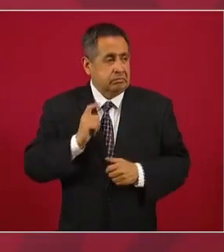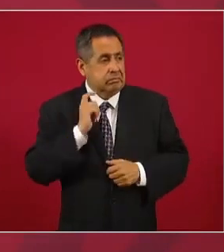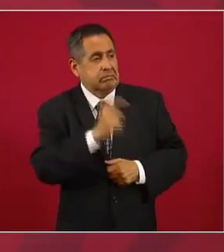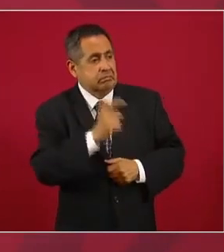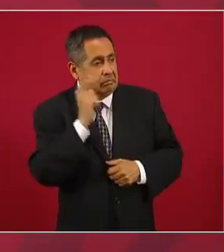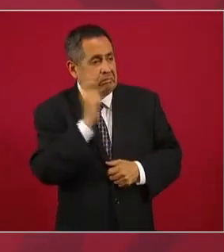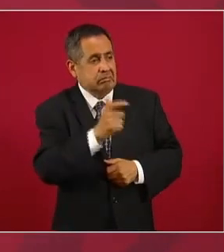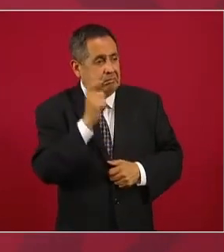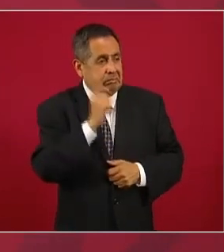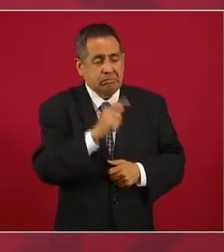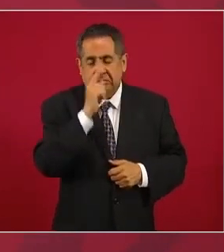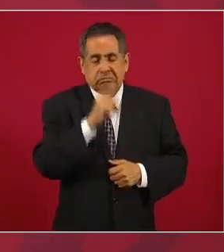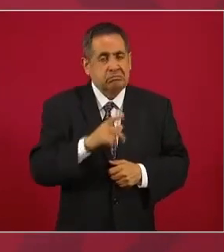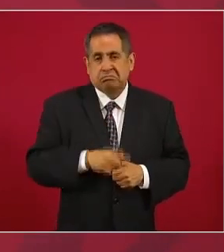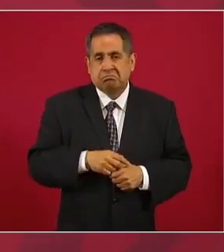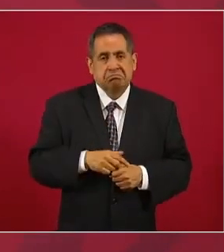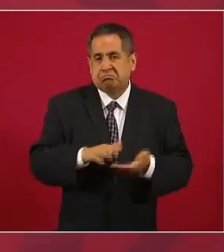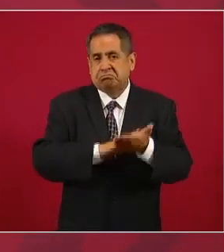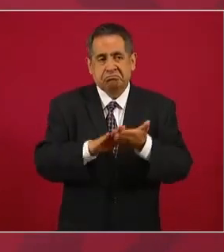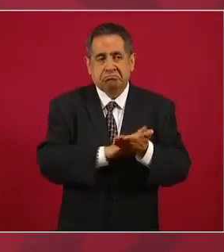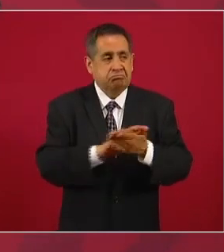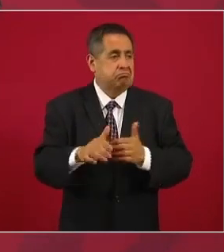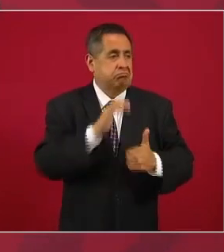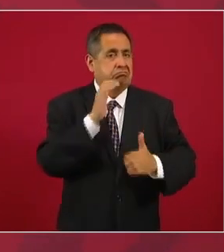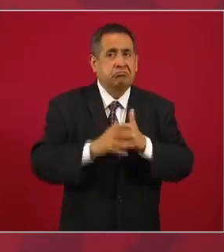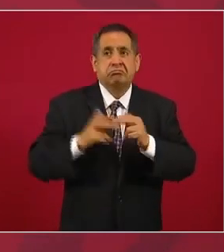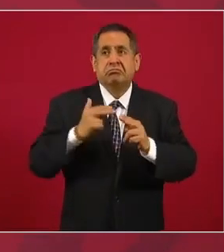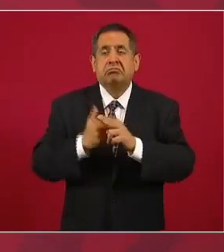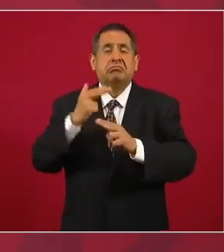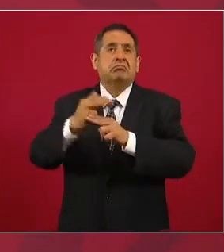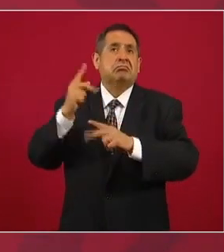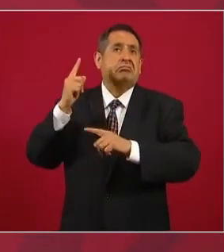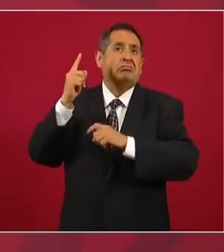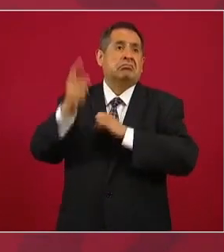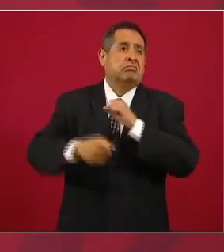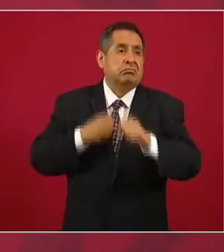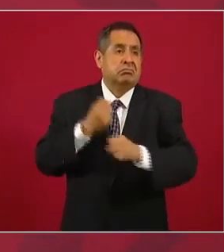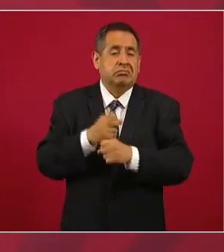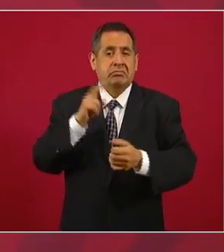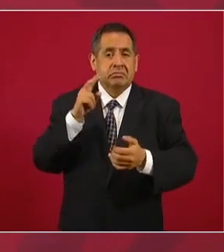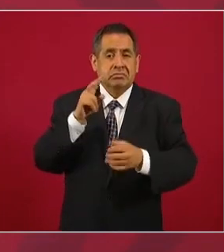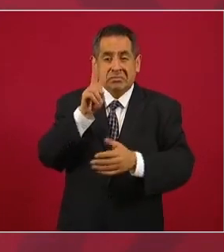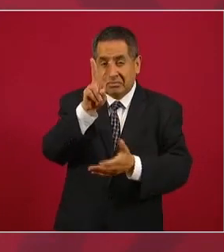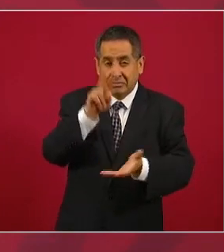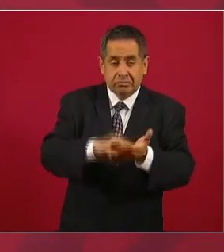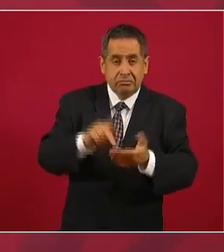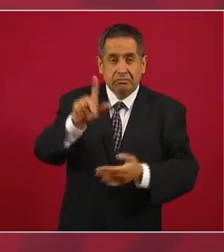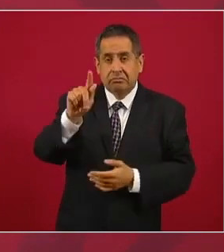terminará de saldarse sino hasta el año 2070.